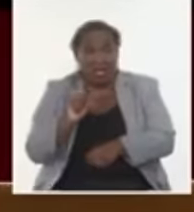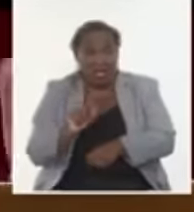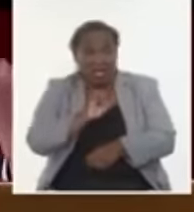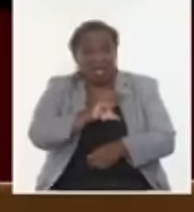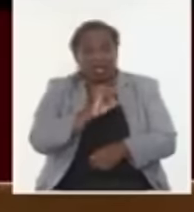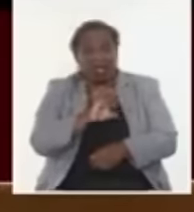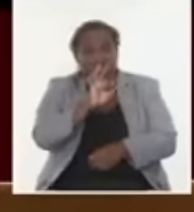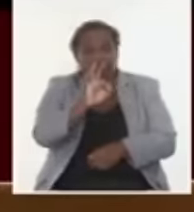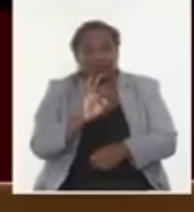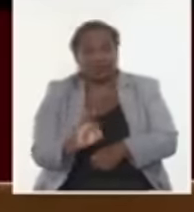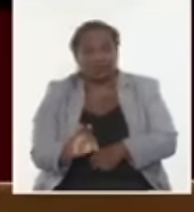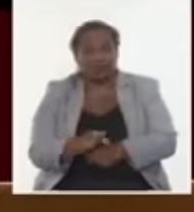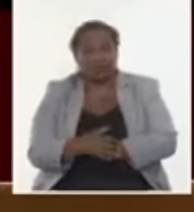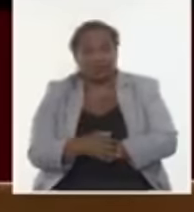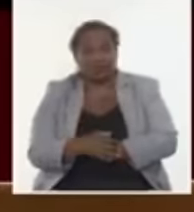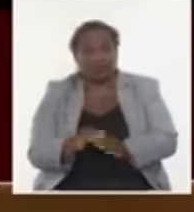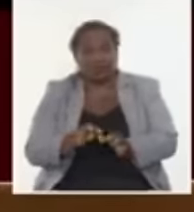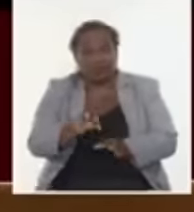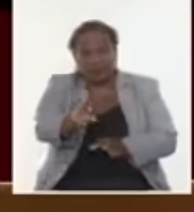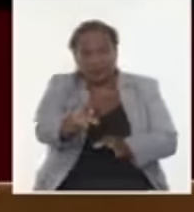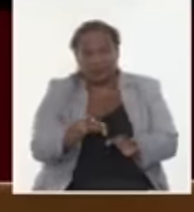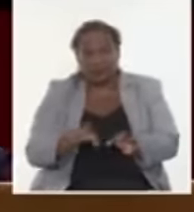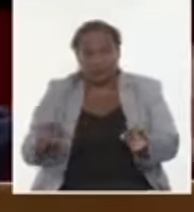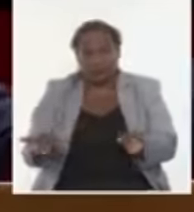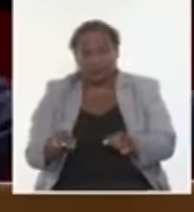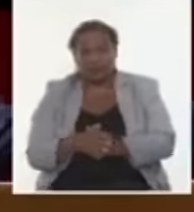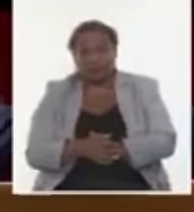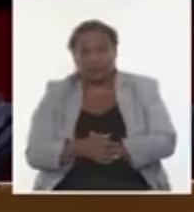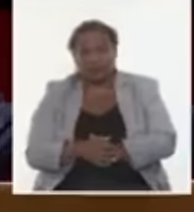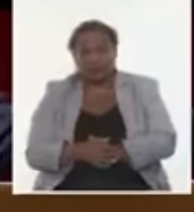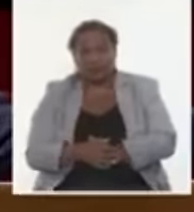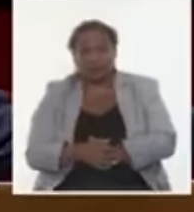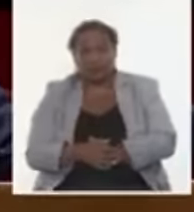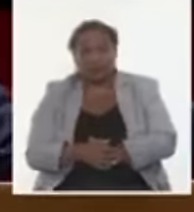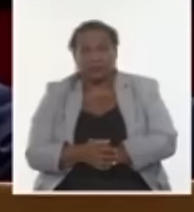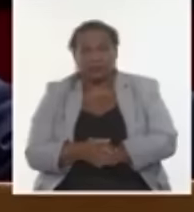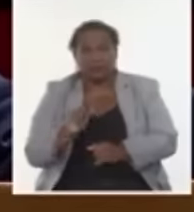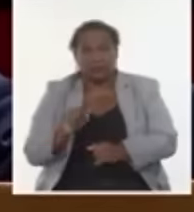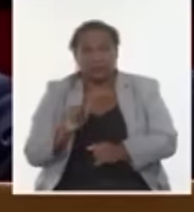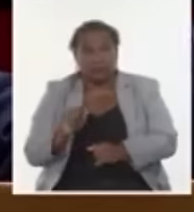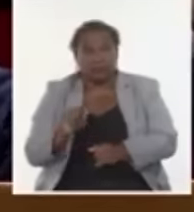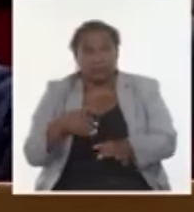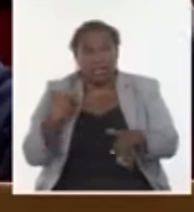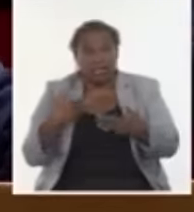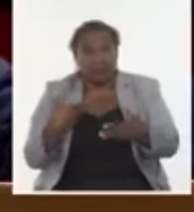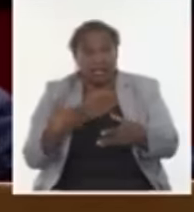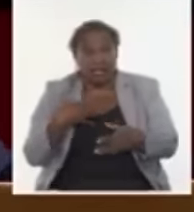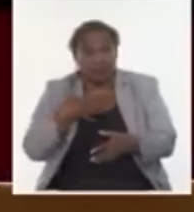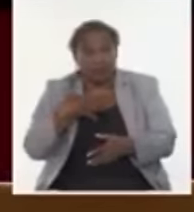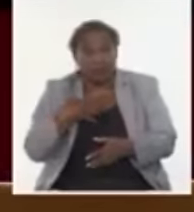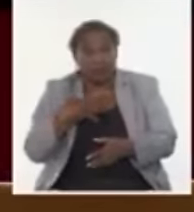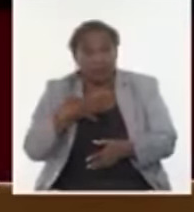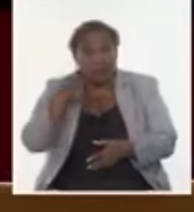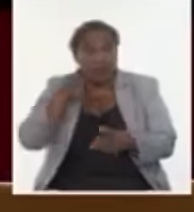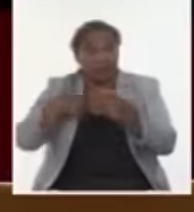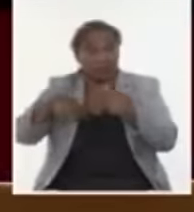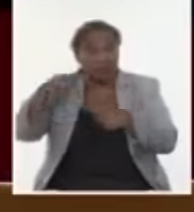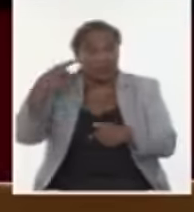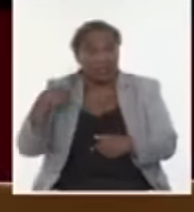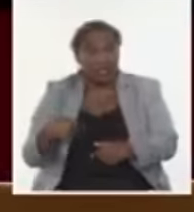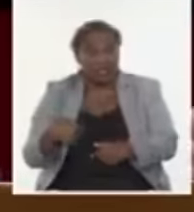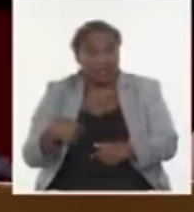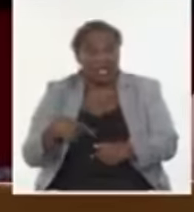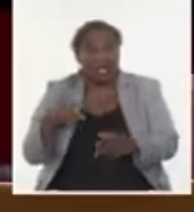15%, a 15 metros cuadrados. En el acto que tuvimos este año pasado, el nacional que fue en